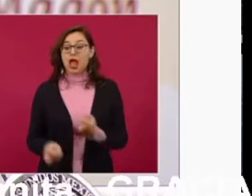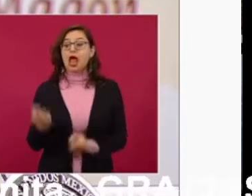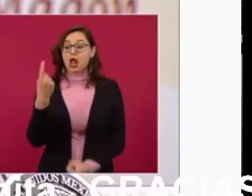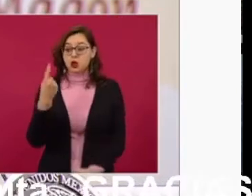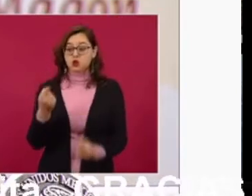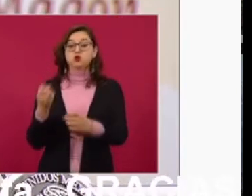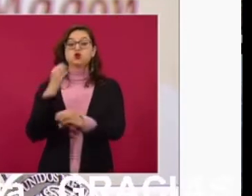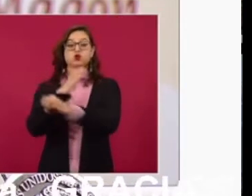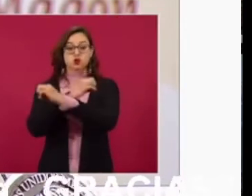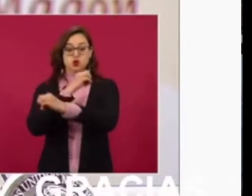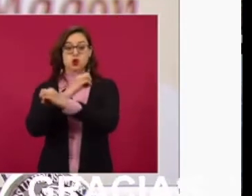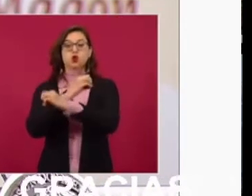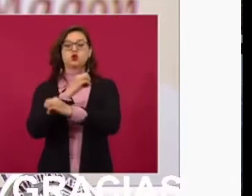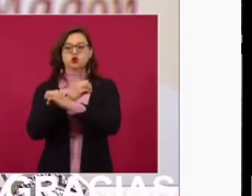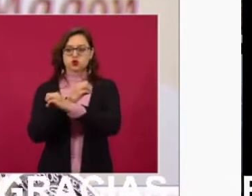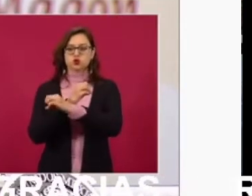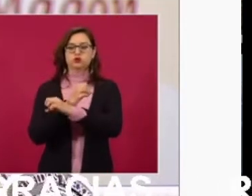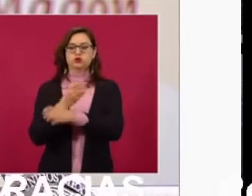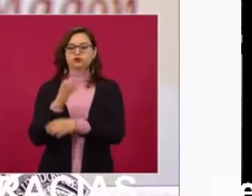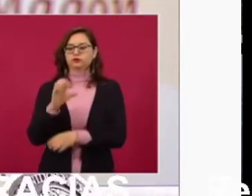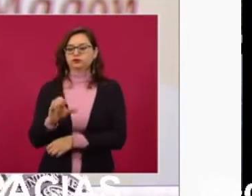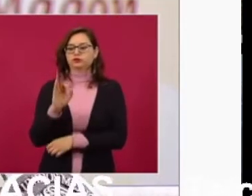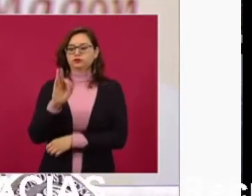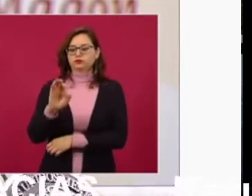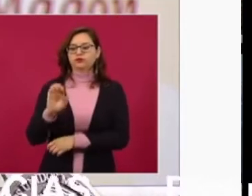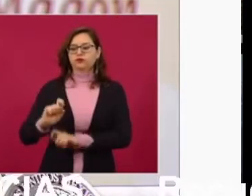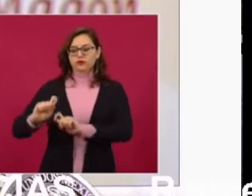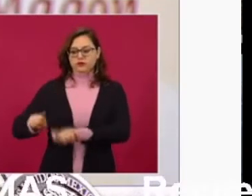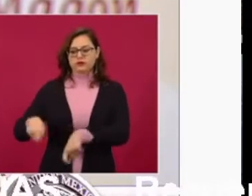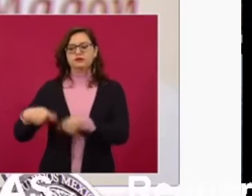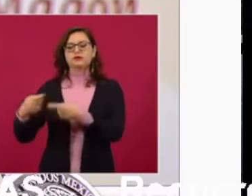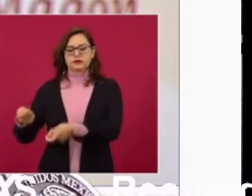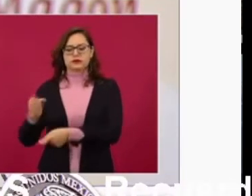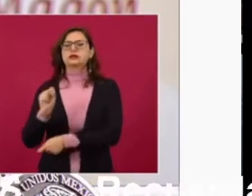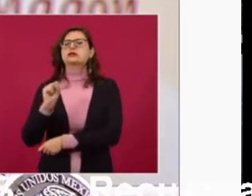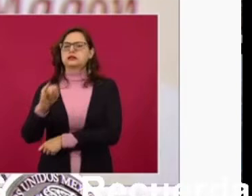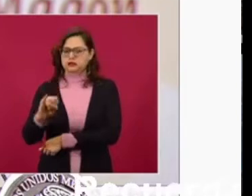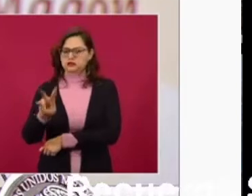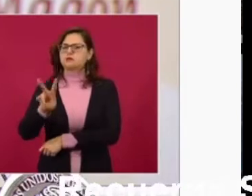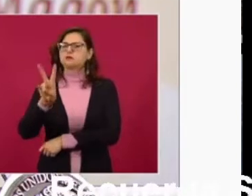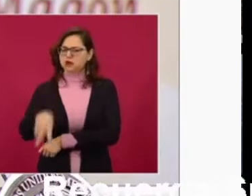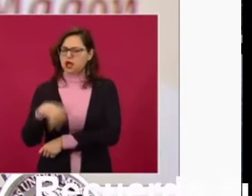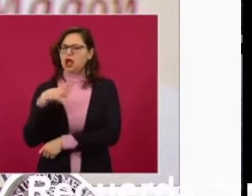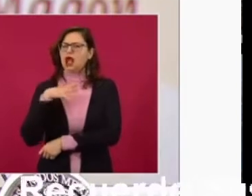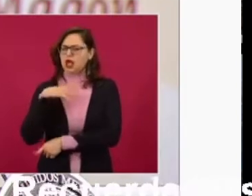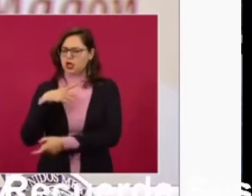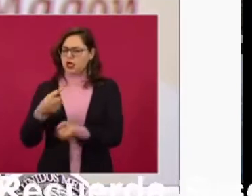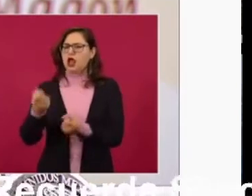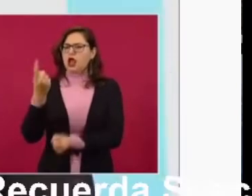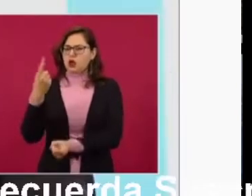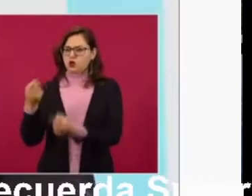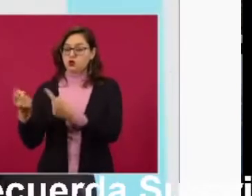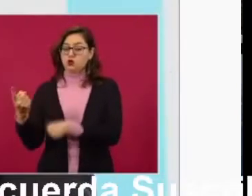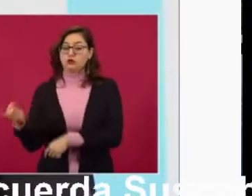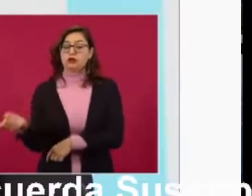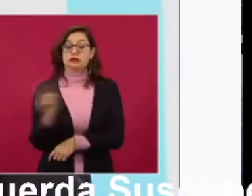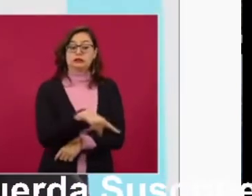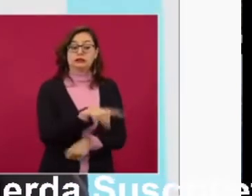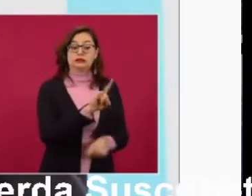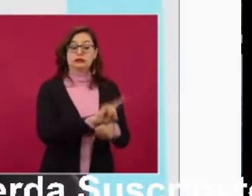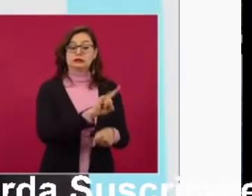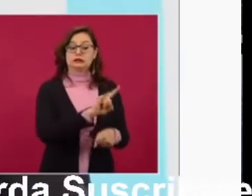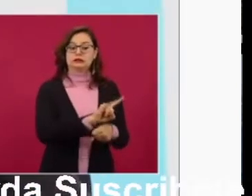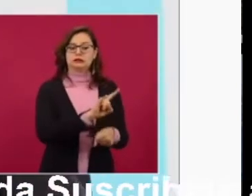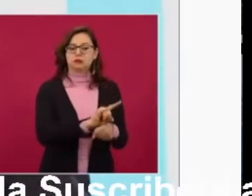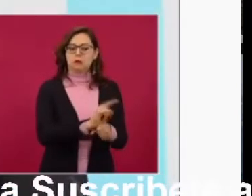cada vez son menos hasta llegar al 100 por ciento integrados a estos sistemas simulados sin